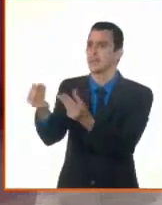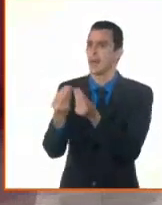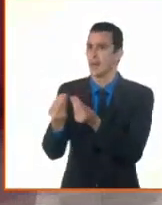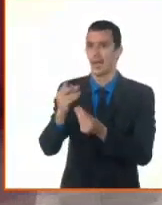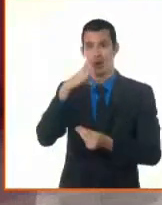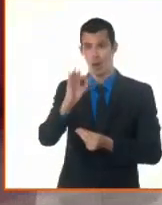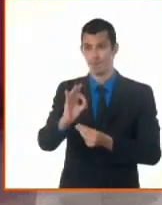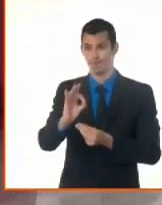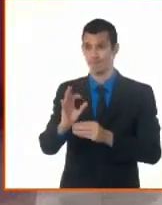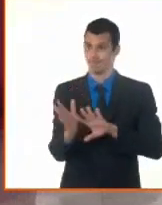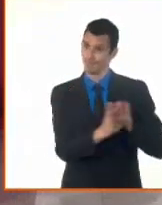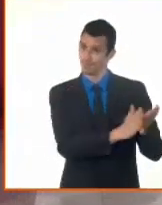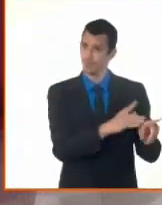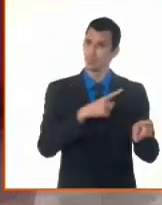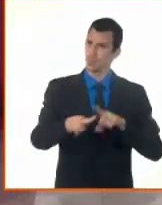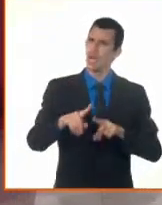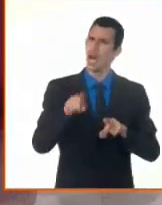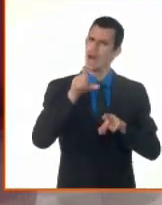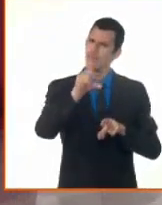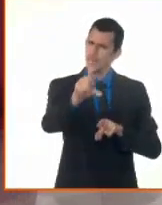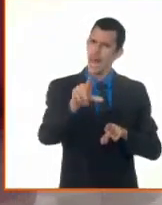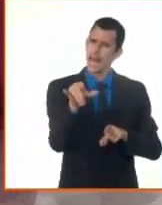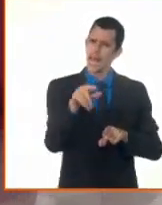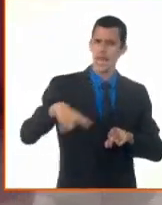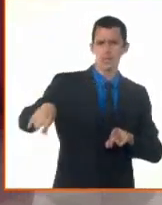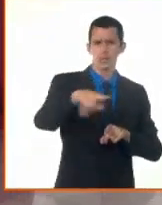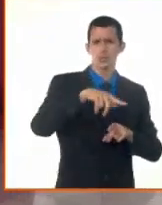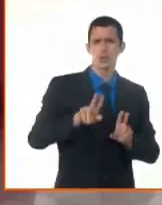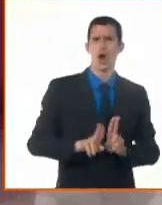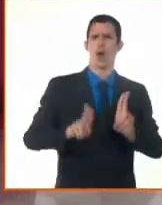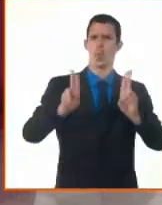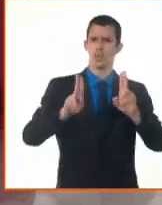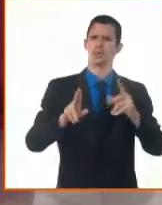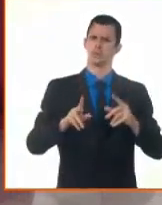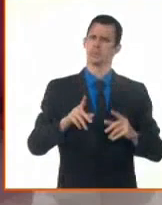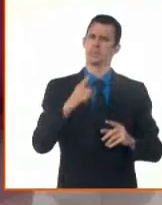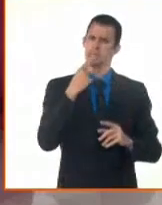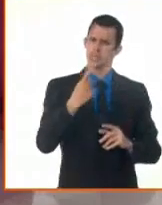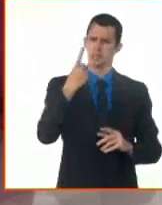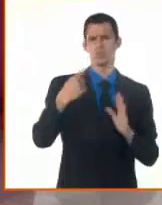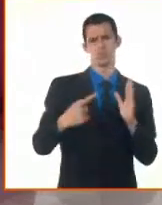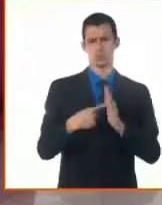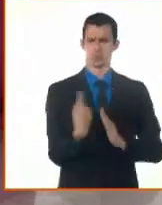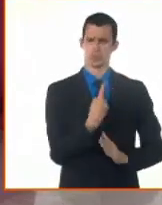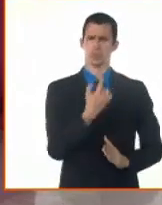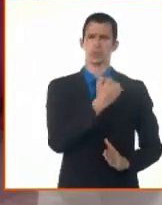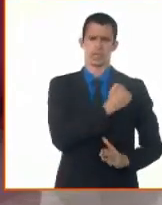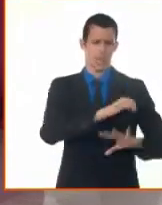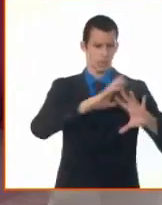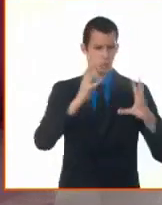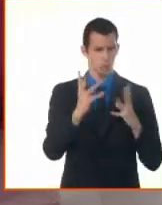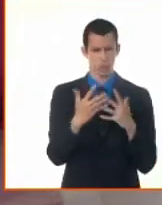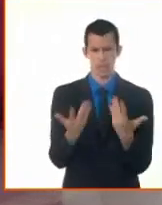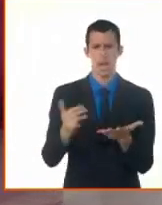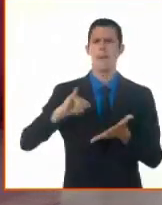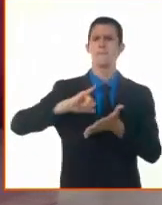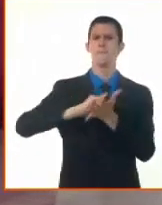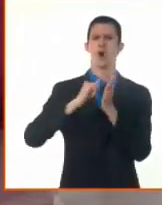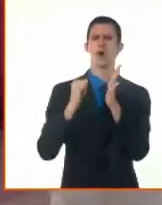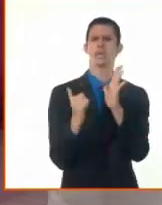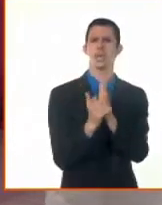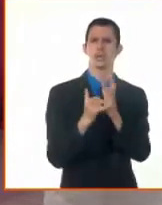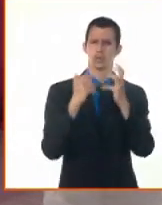declaración final con la voluntad de materializar proyectos con la voluntad de materializar sobre todo ponderando